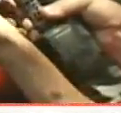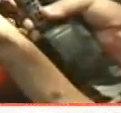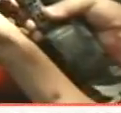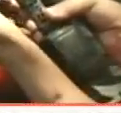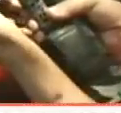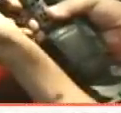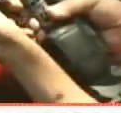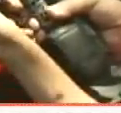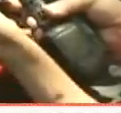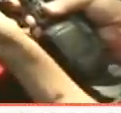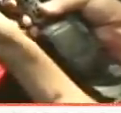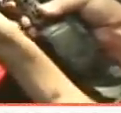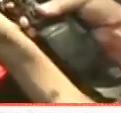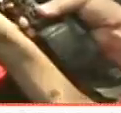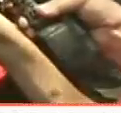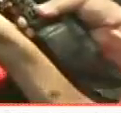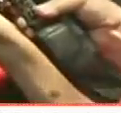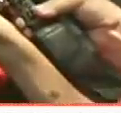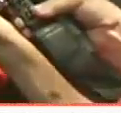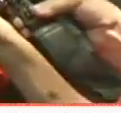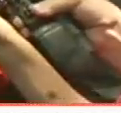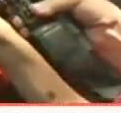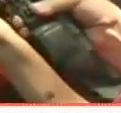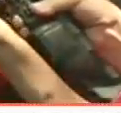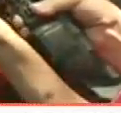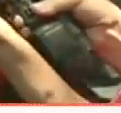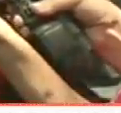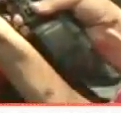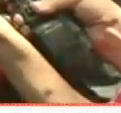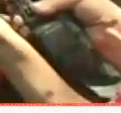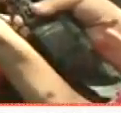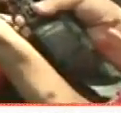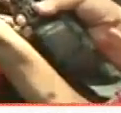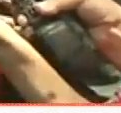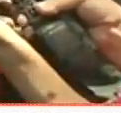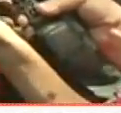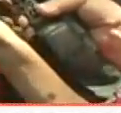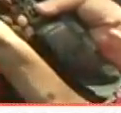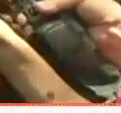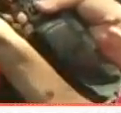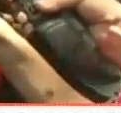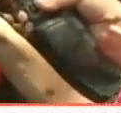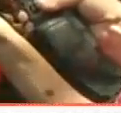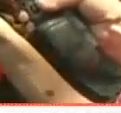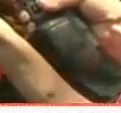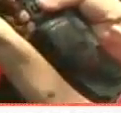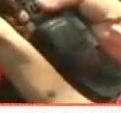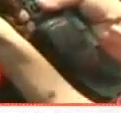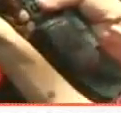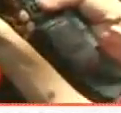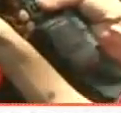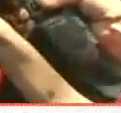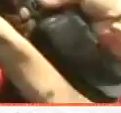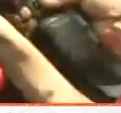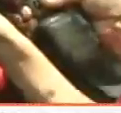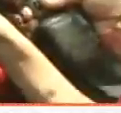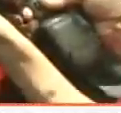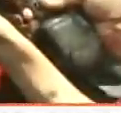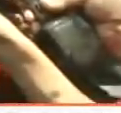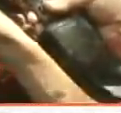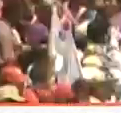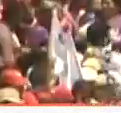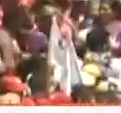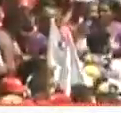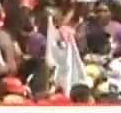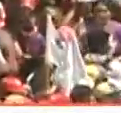y no pudieron. No tengo ninguna duda que detrás de eso está la mano de la derecha venezolana, impulsada por las órdenes que le